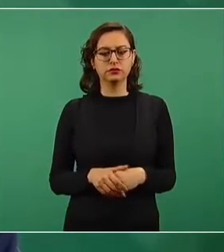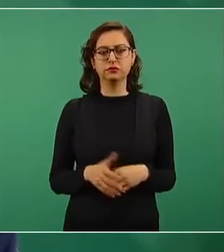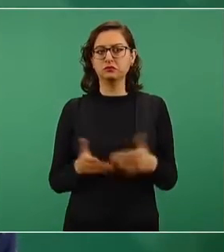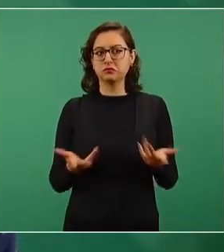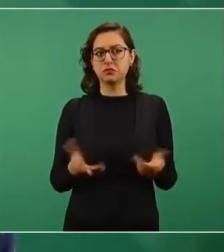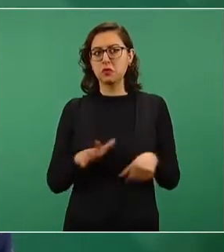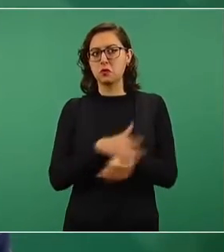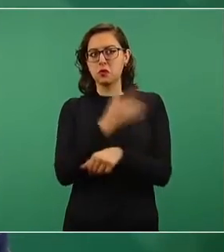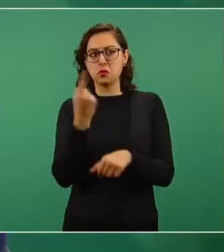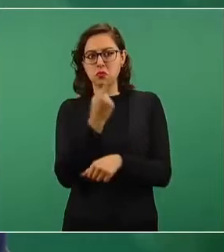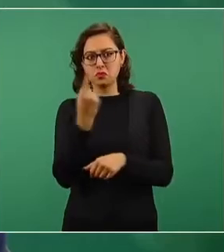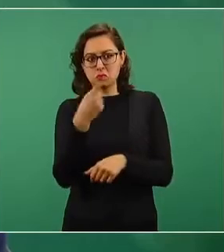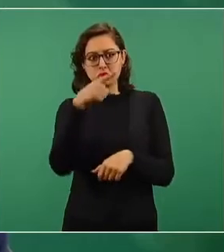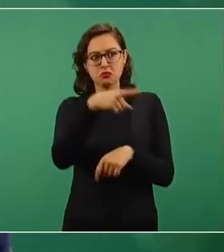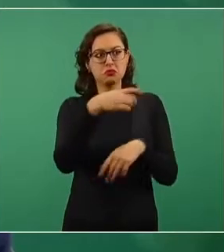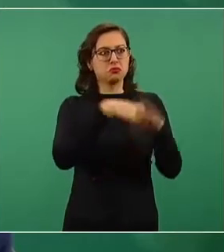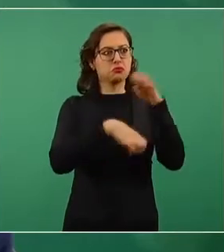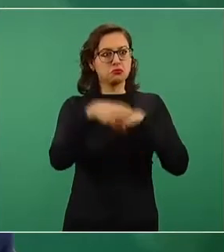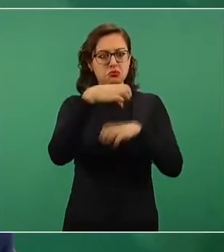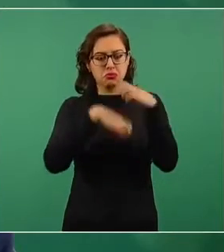produjeron